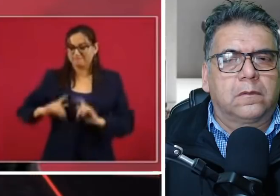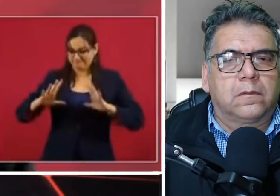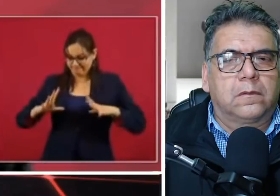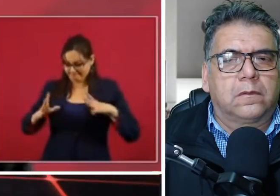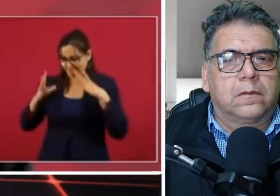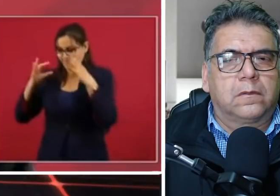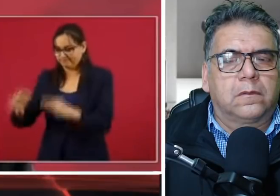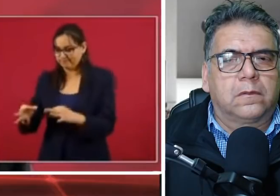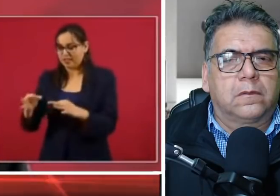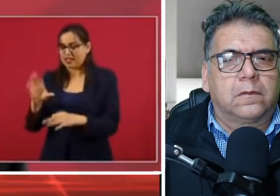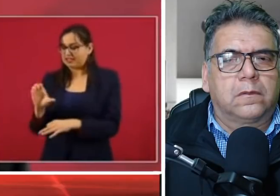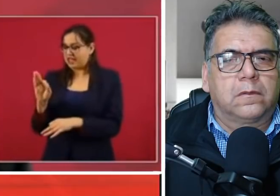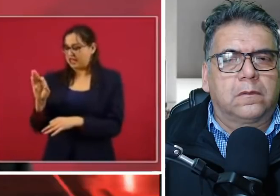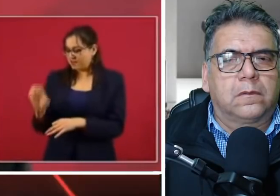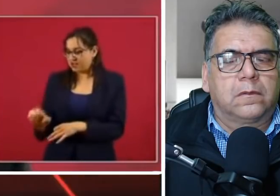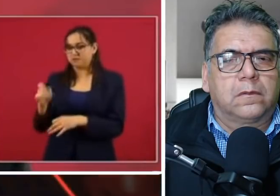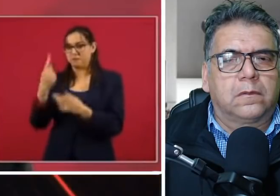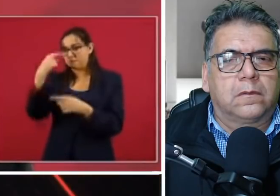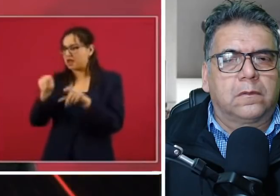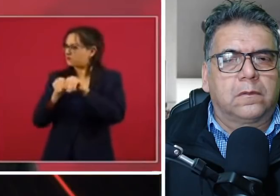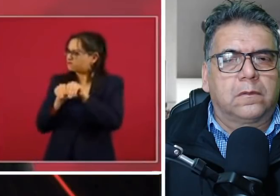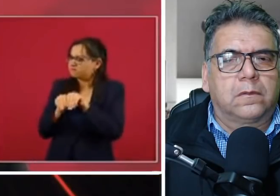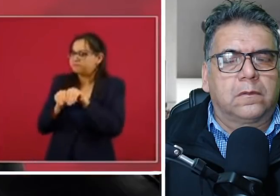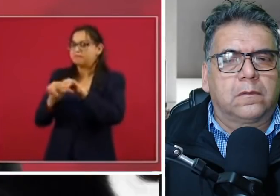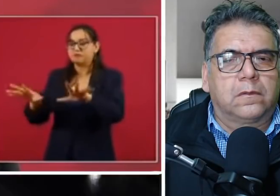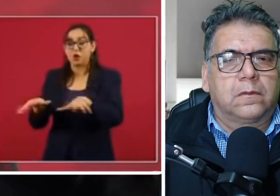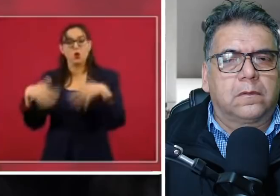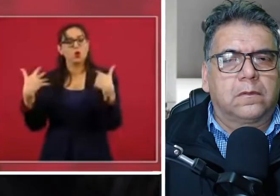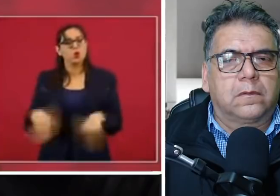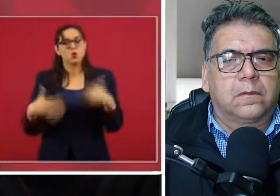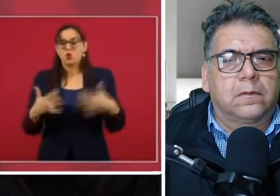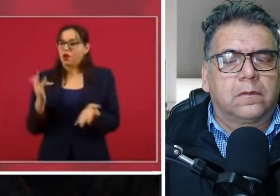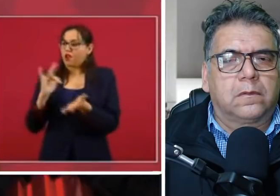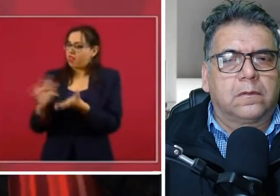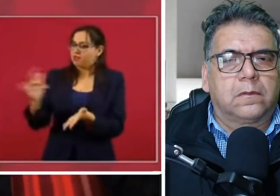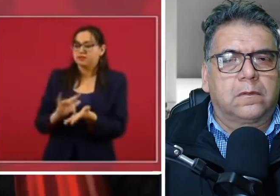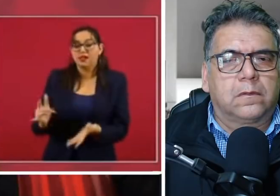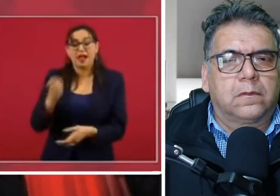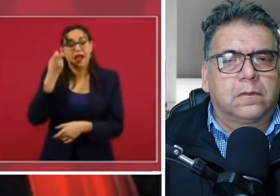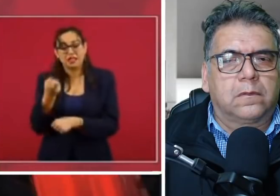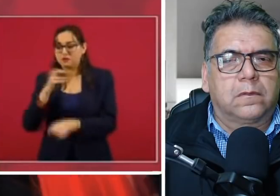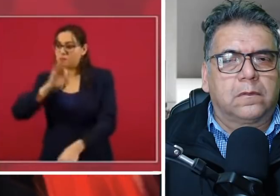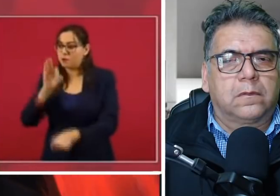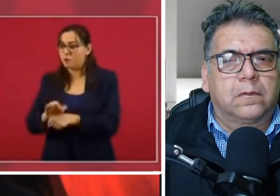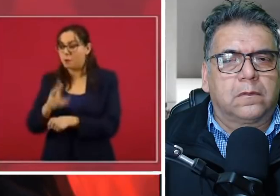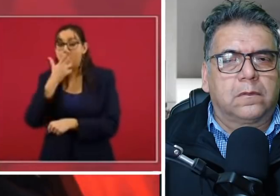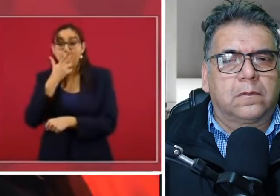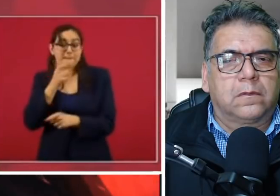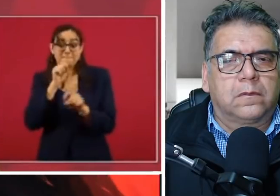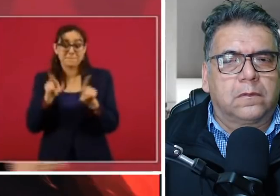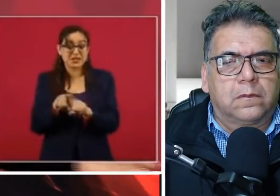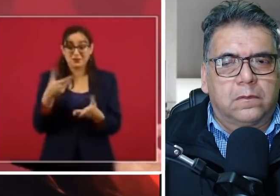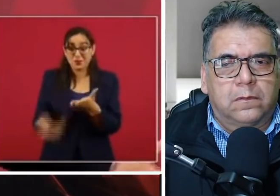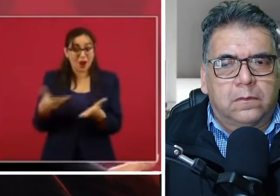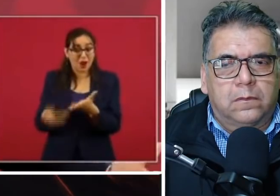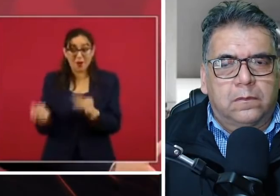hay que defenderla, que hay que protegerla, y a los trabajadores de esa empresa. Eso es lo mismo del Internet.